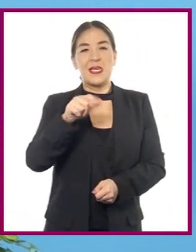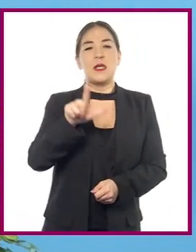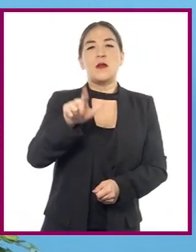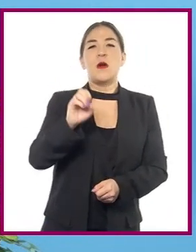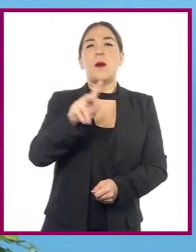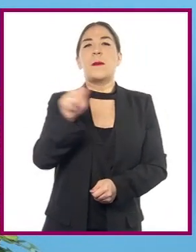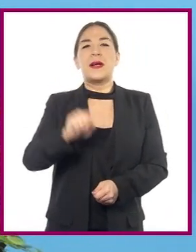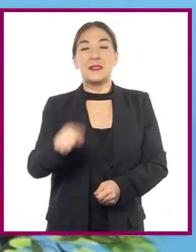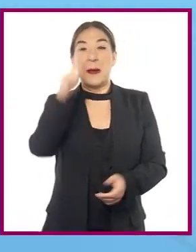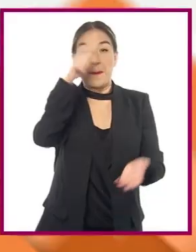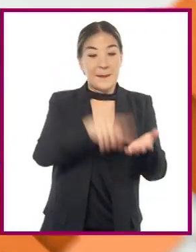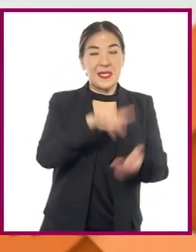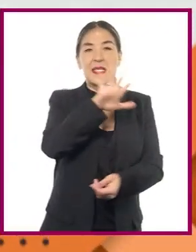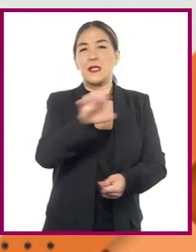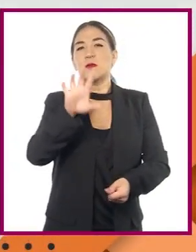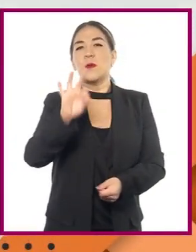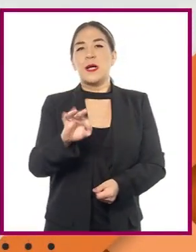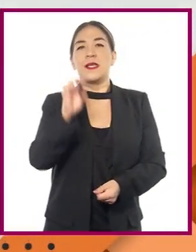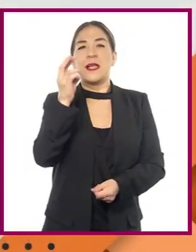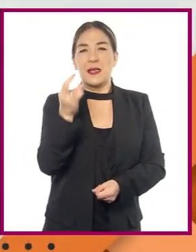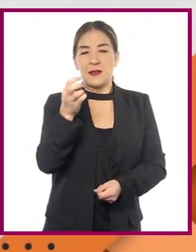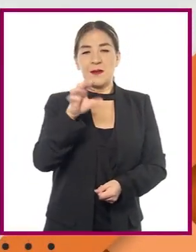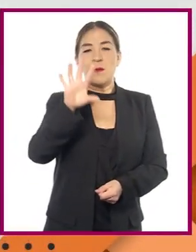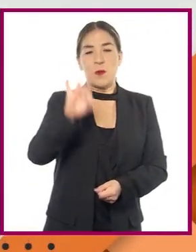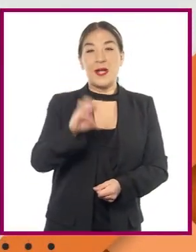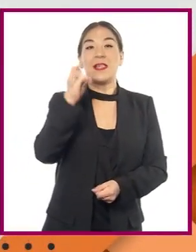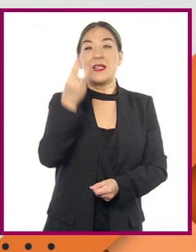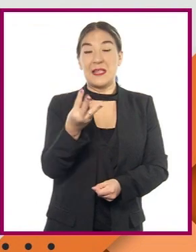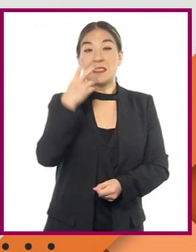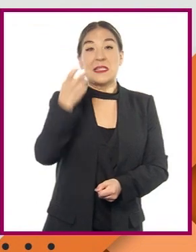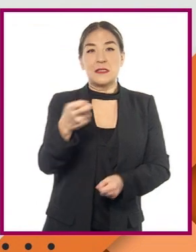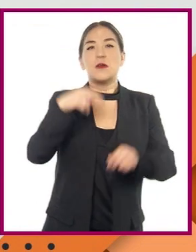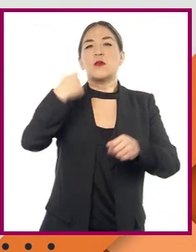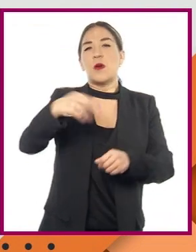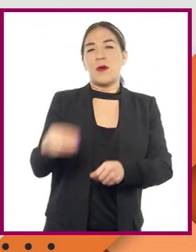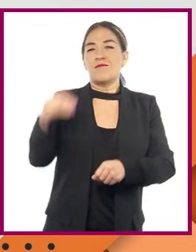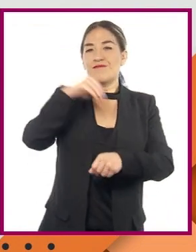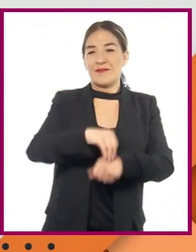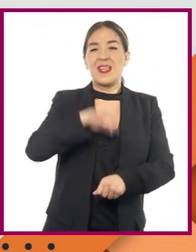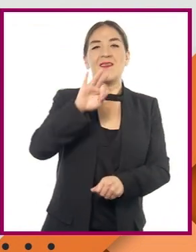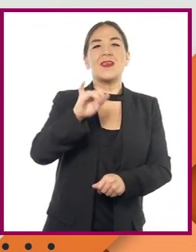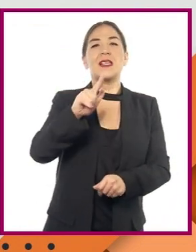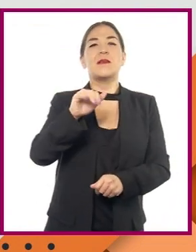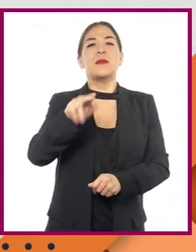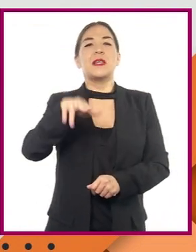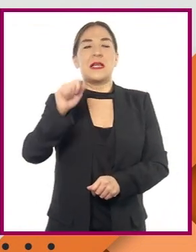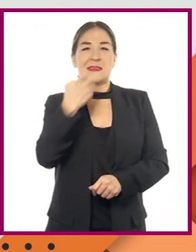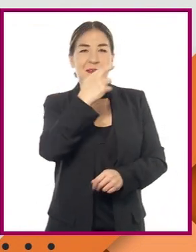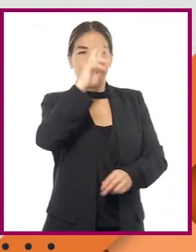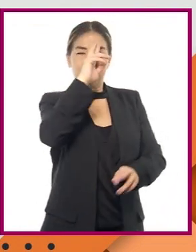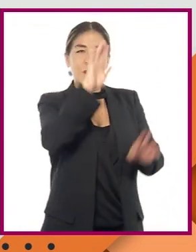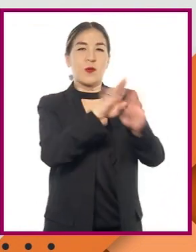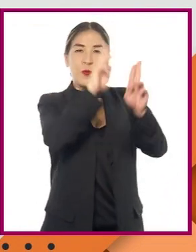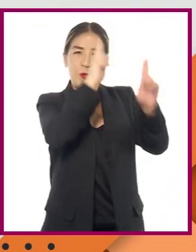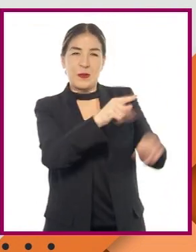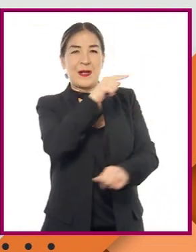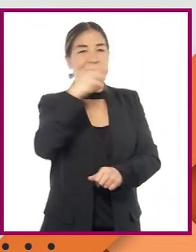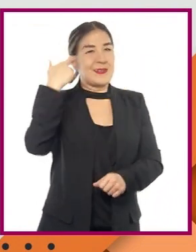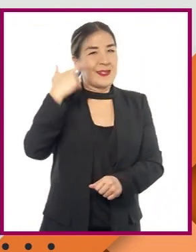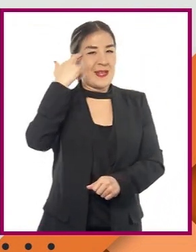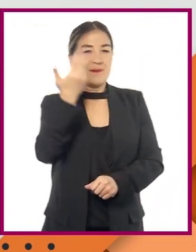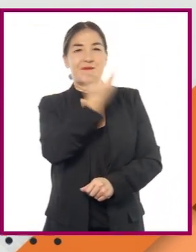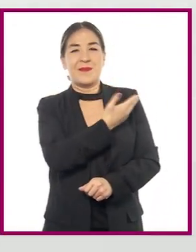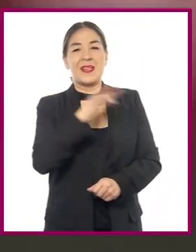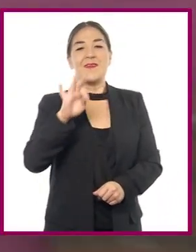en 1543, quien nombró Filipinas a dichas islas en honor del rey de España, Felipe